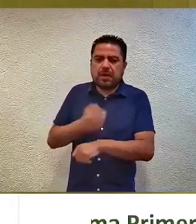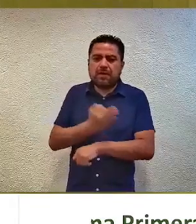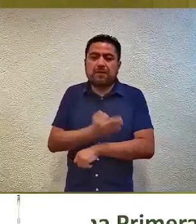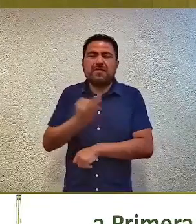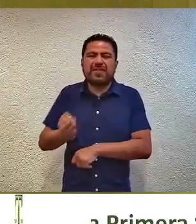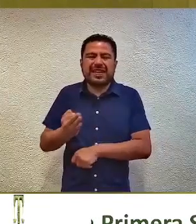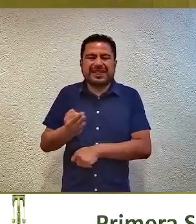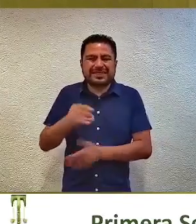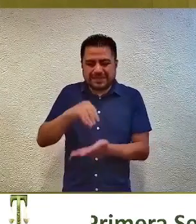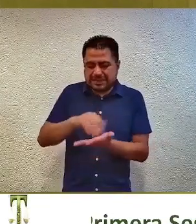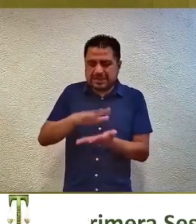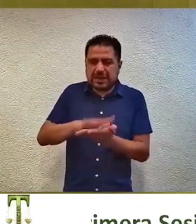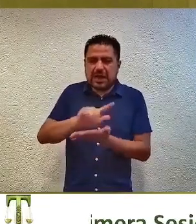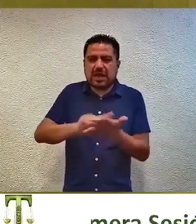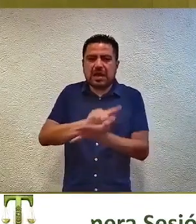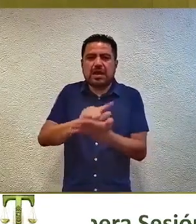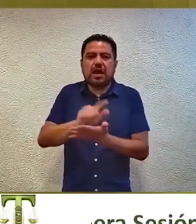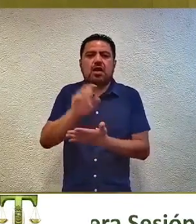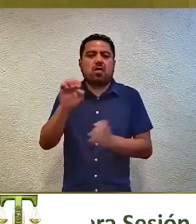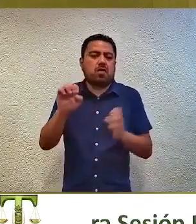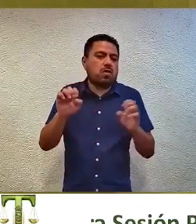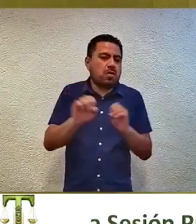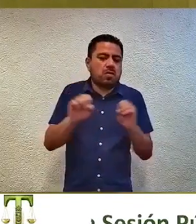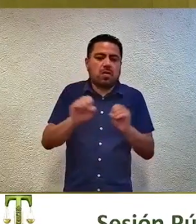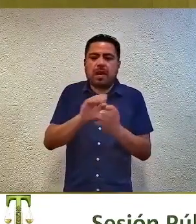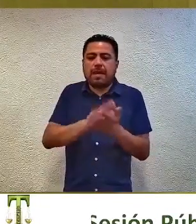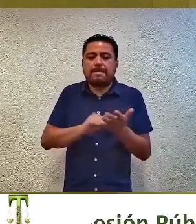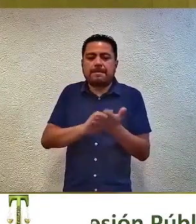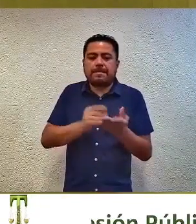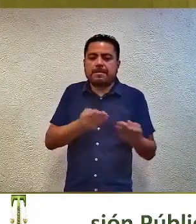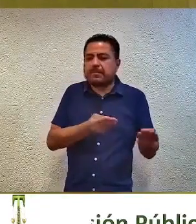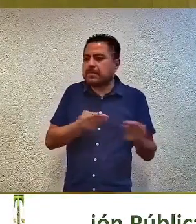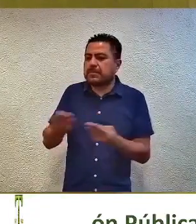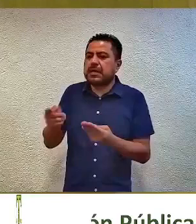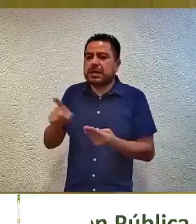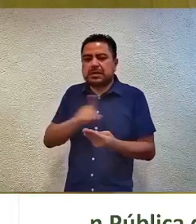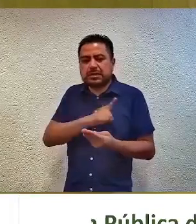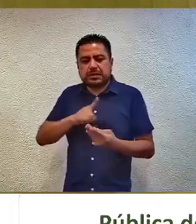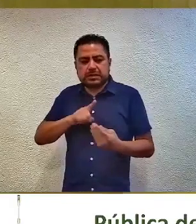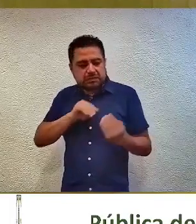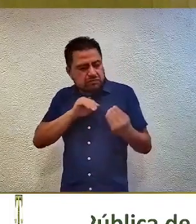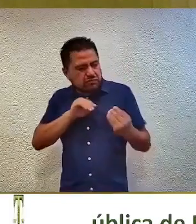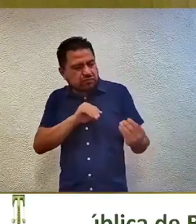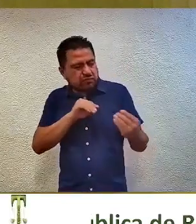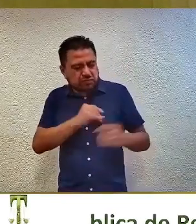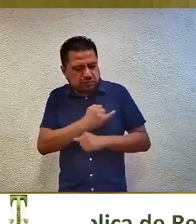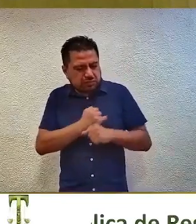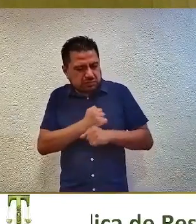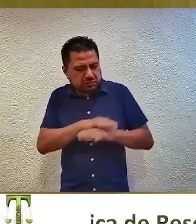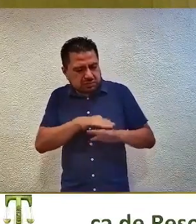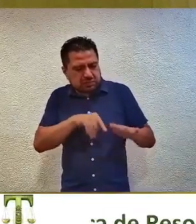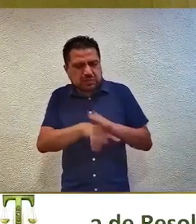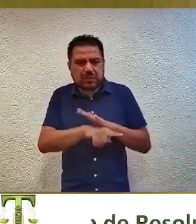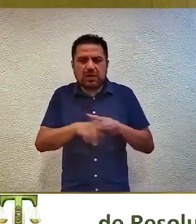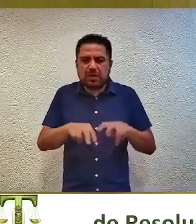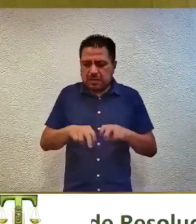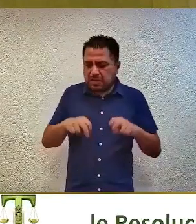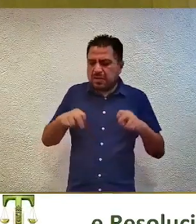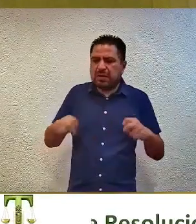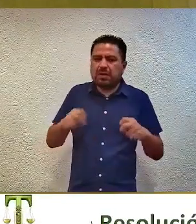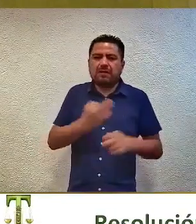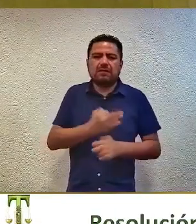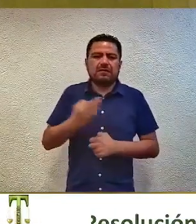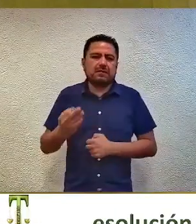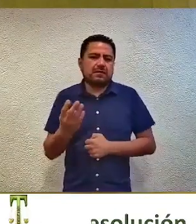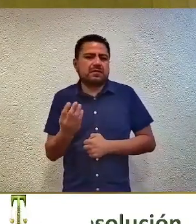establecidos en la ley y no haberles hecho llegar la documentación que habría de discutirse, analizarse y aprobarse en la sesión de Cabildo de fecha